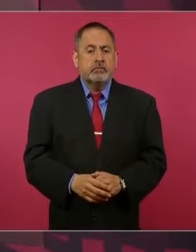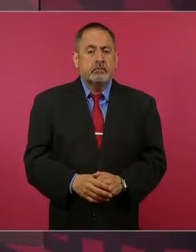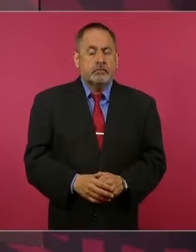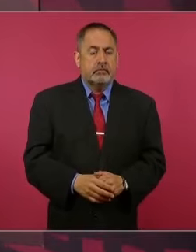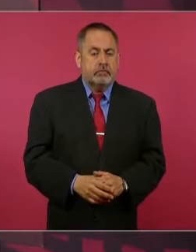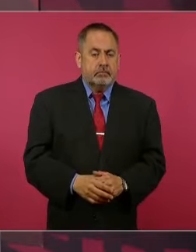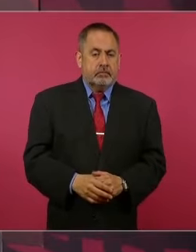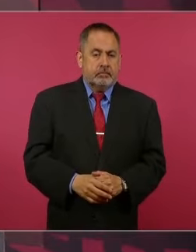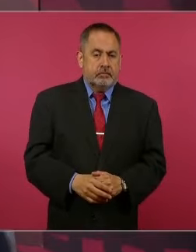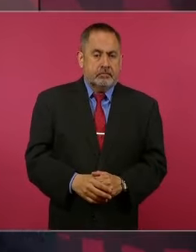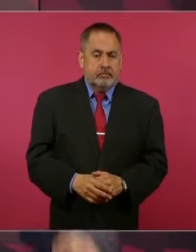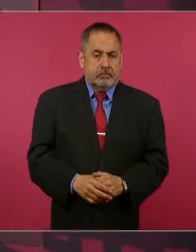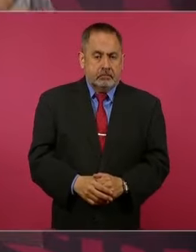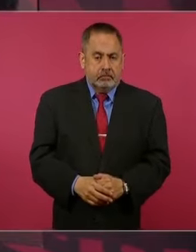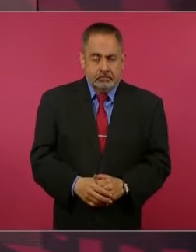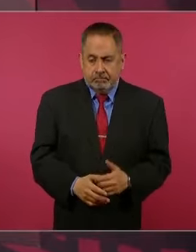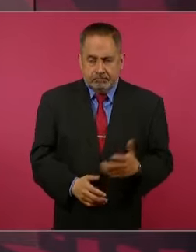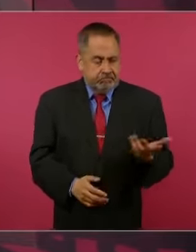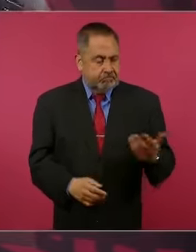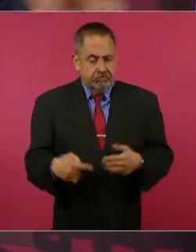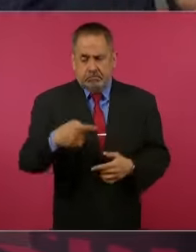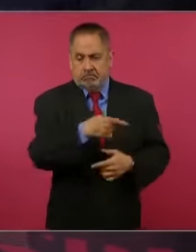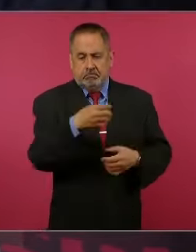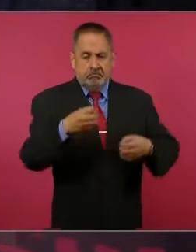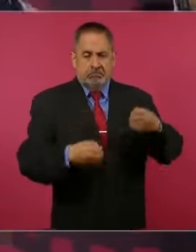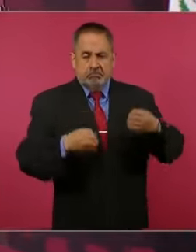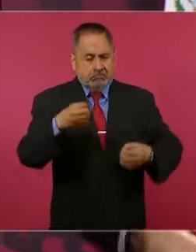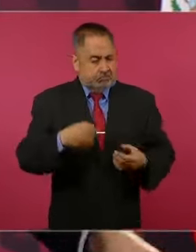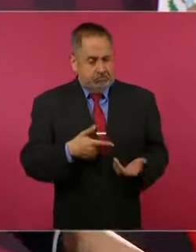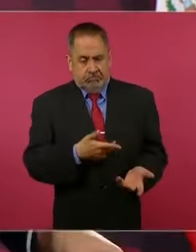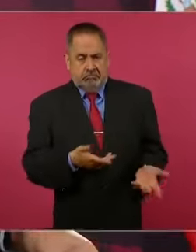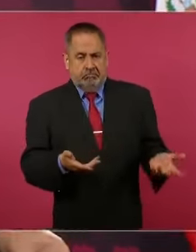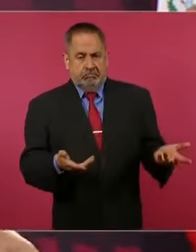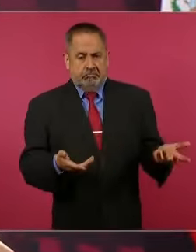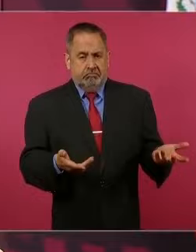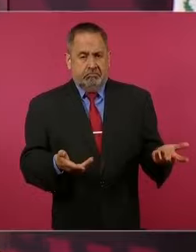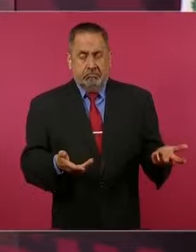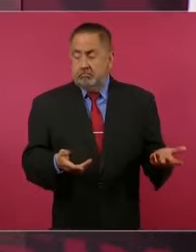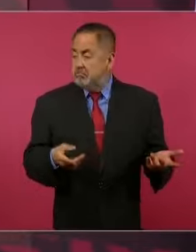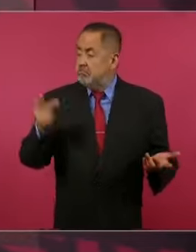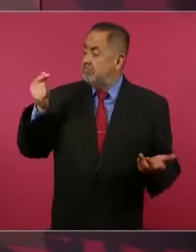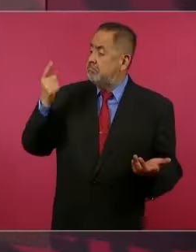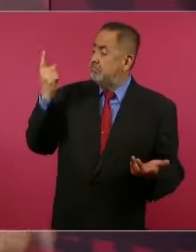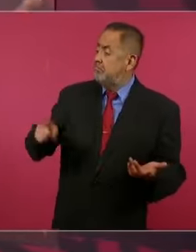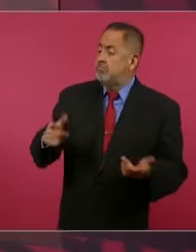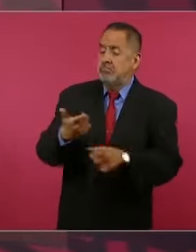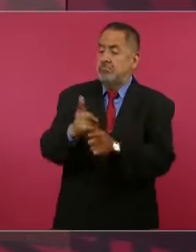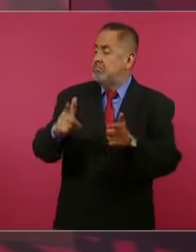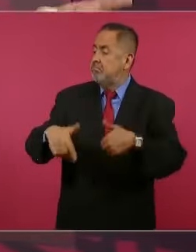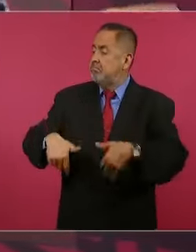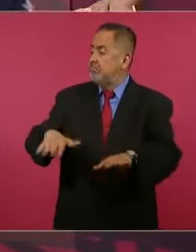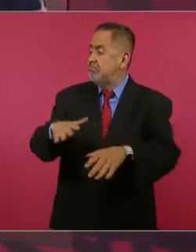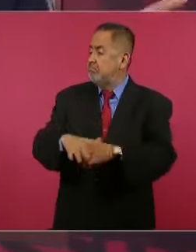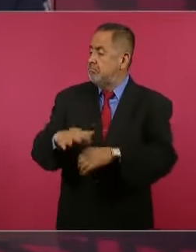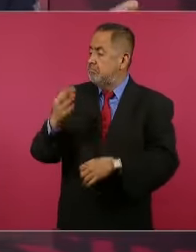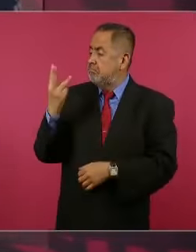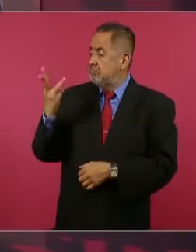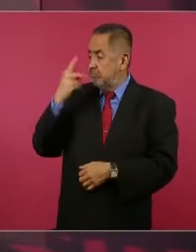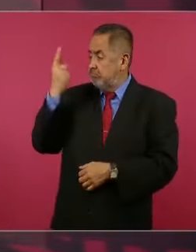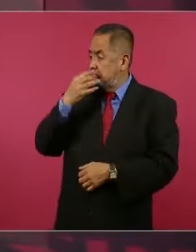Entonces es el que dice me lo dejas libres libre en 3